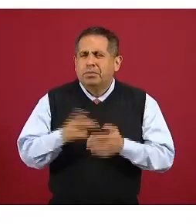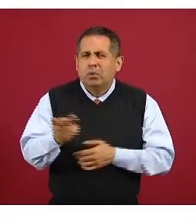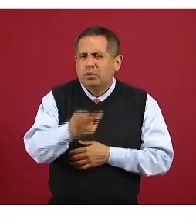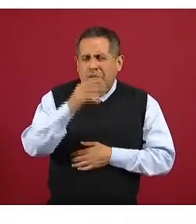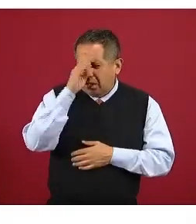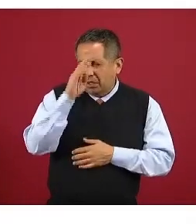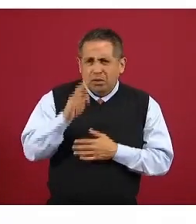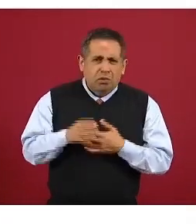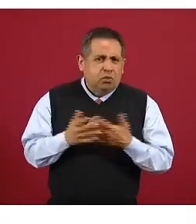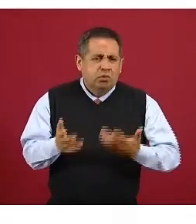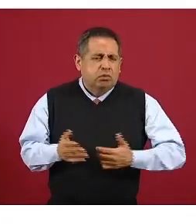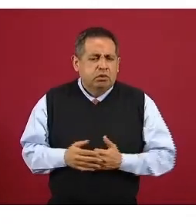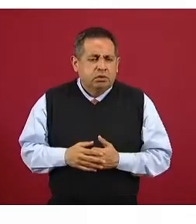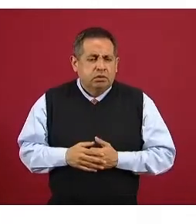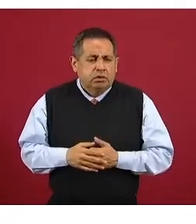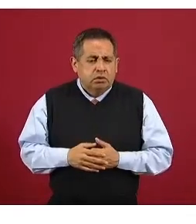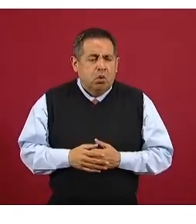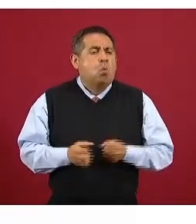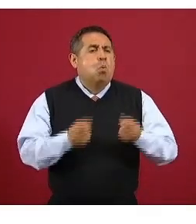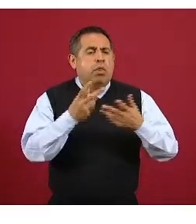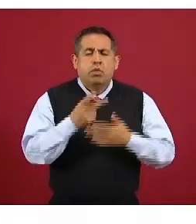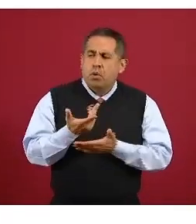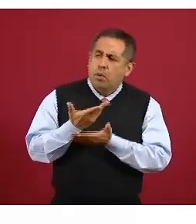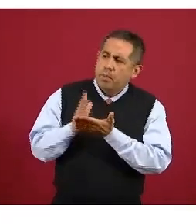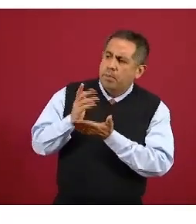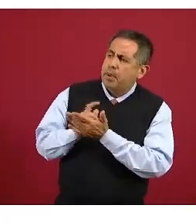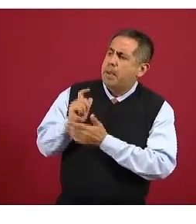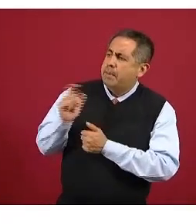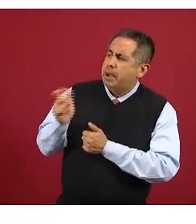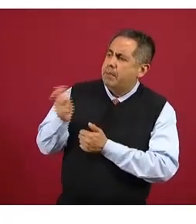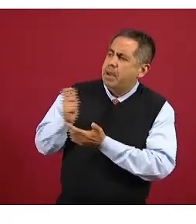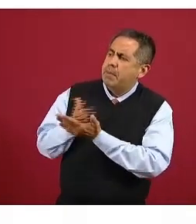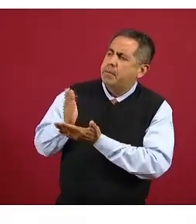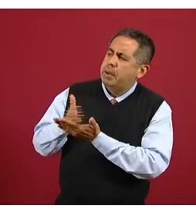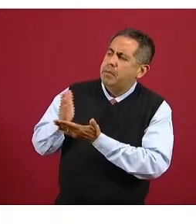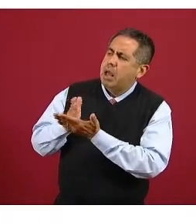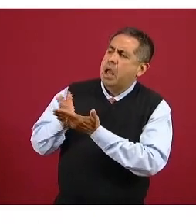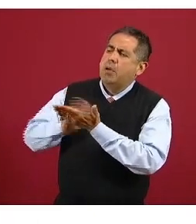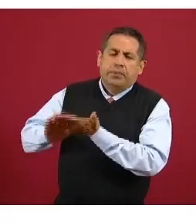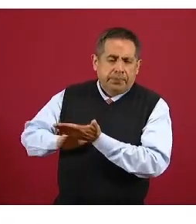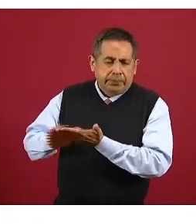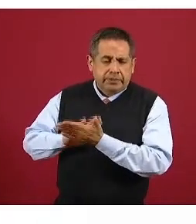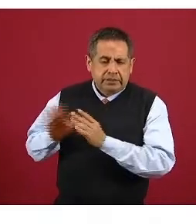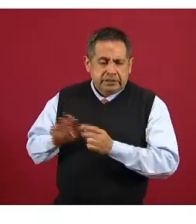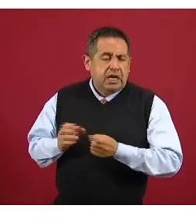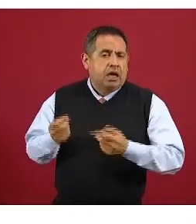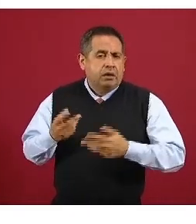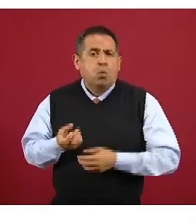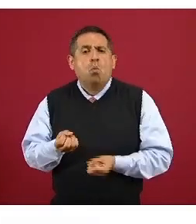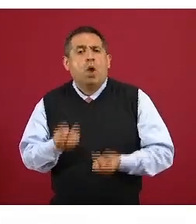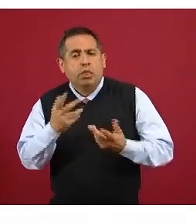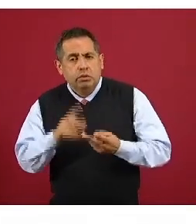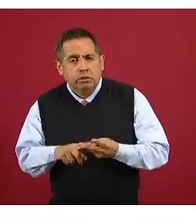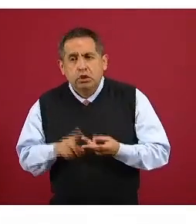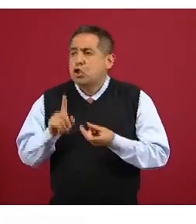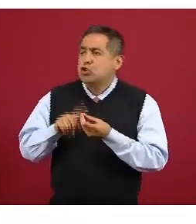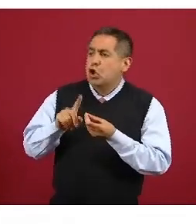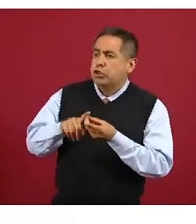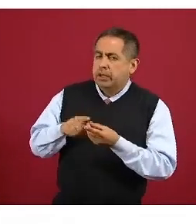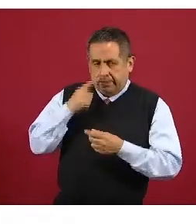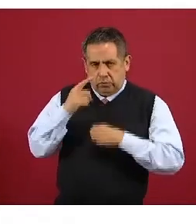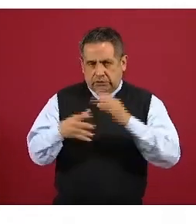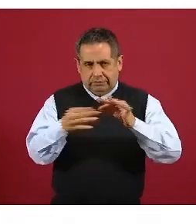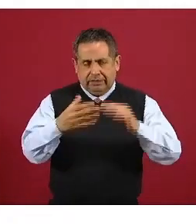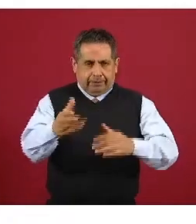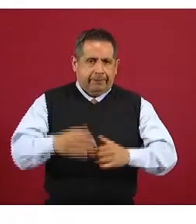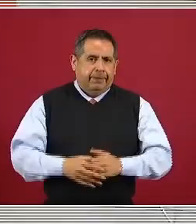es que cuánto se paga, cómo se paga, en dónde se paga, y eso es precisamente lo que les traemos. Adelante,